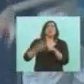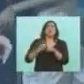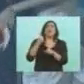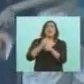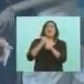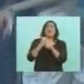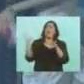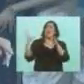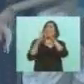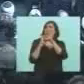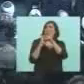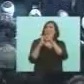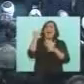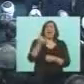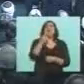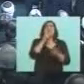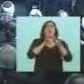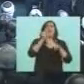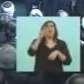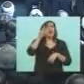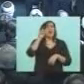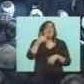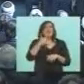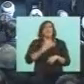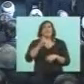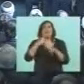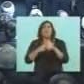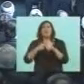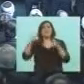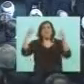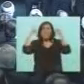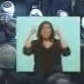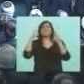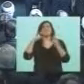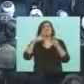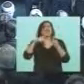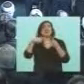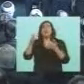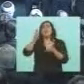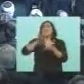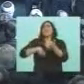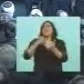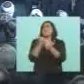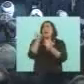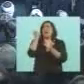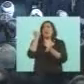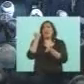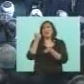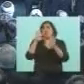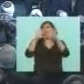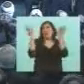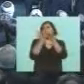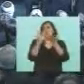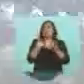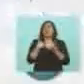Ustedes verán Warner, Fox, DirecTV, Universal, Disney, y las principales firmas globales. Sigamos, por